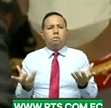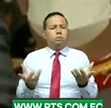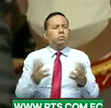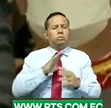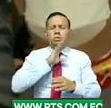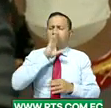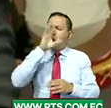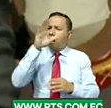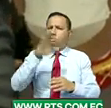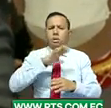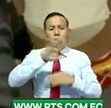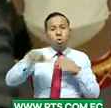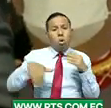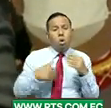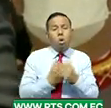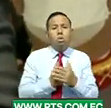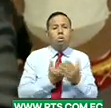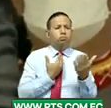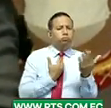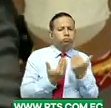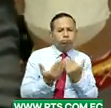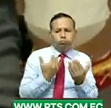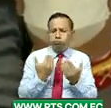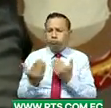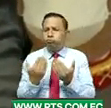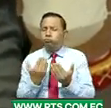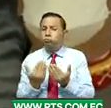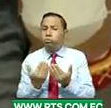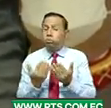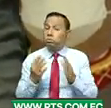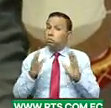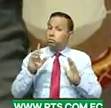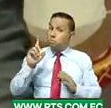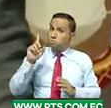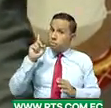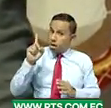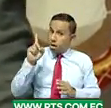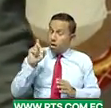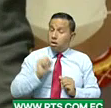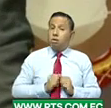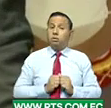todos, pero este debe ser